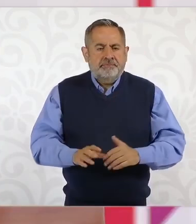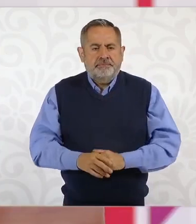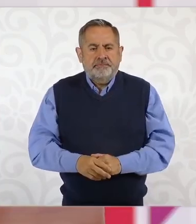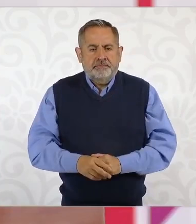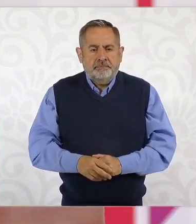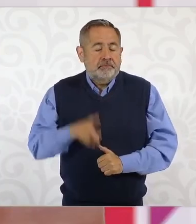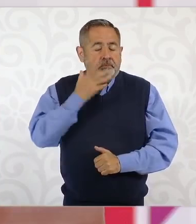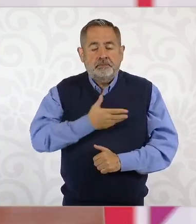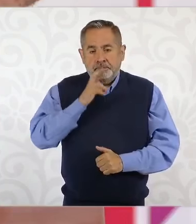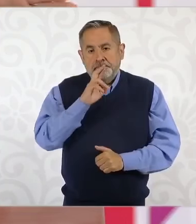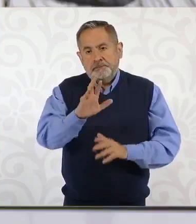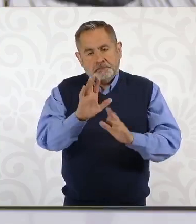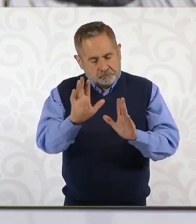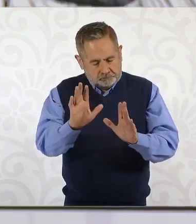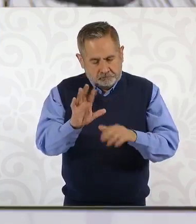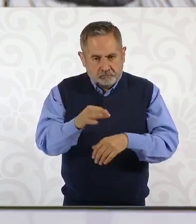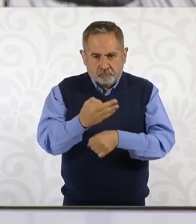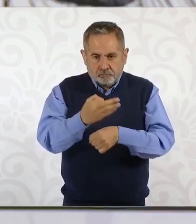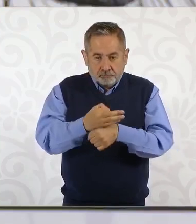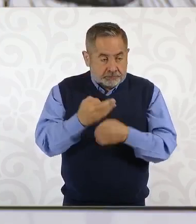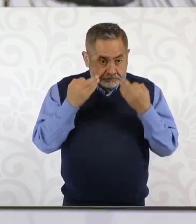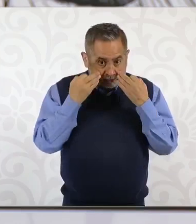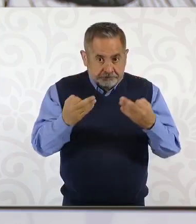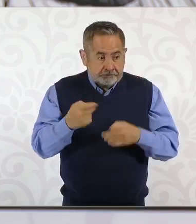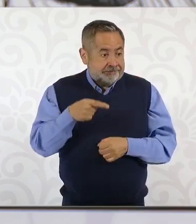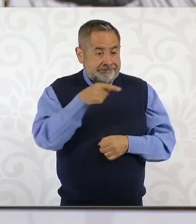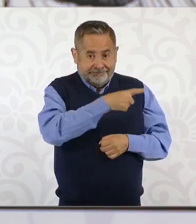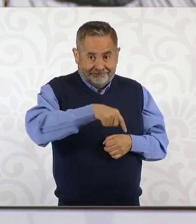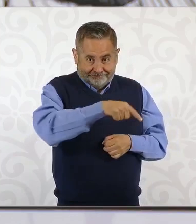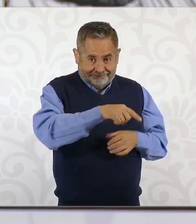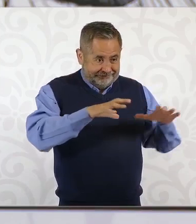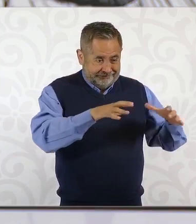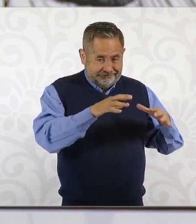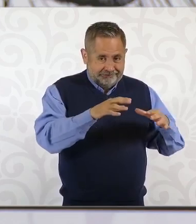¿no? O sea, el hecho es que este medio,